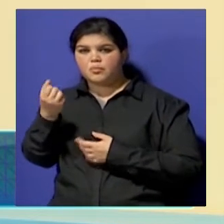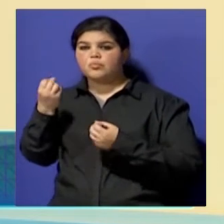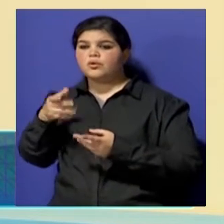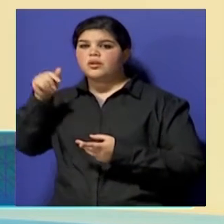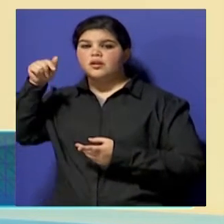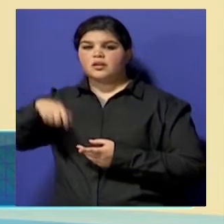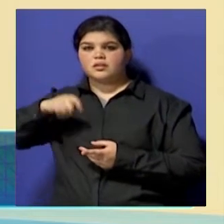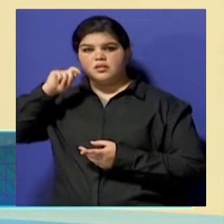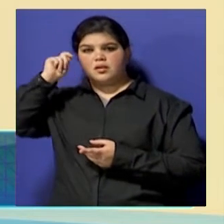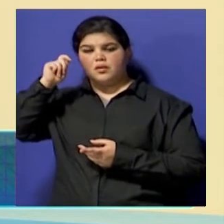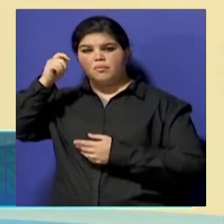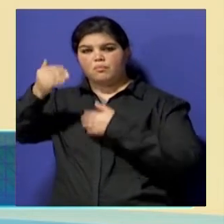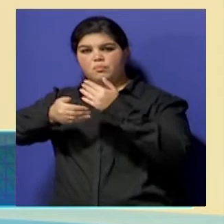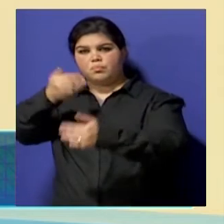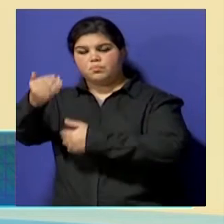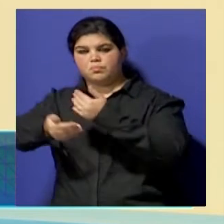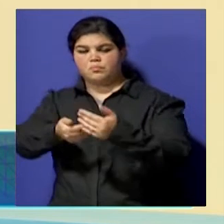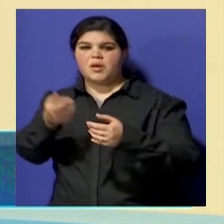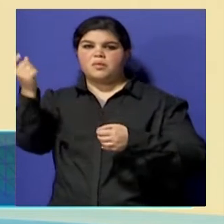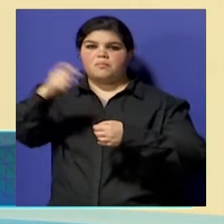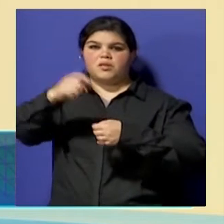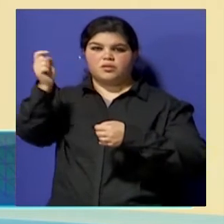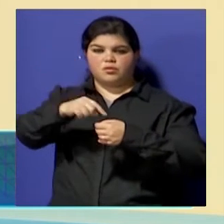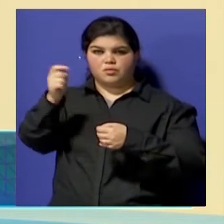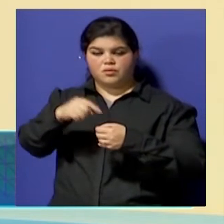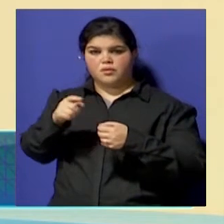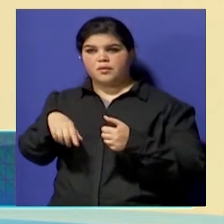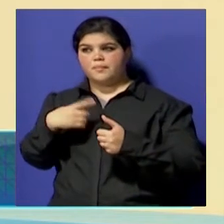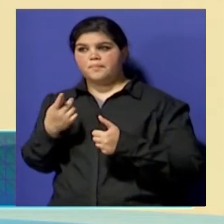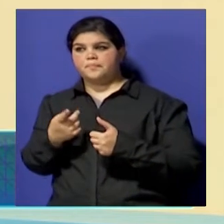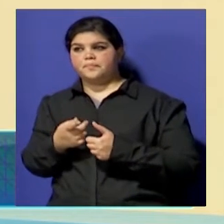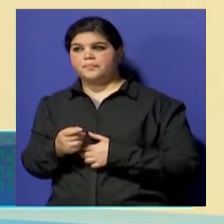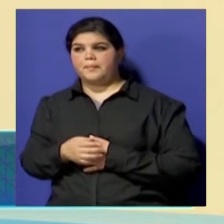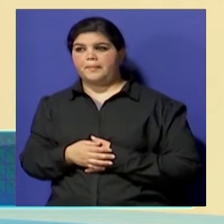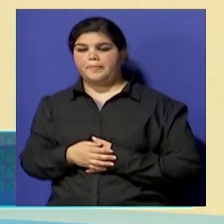proceso, tanto Petrolau, digamos, toda esta